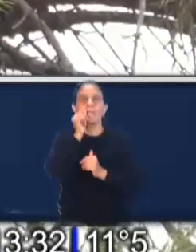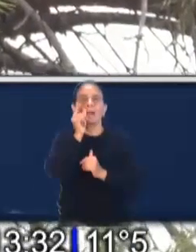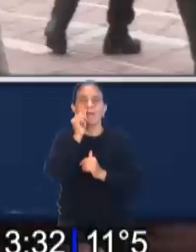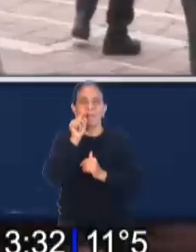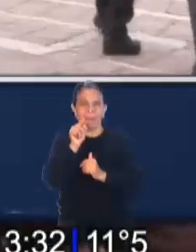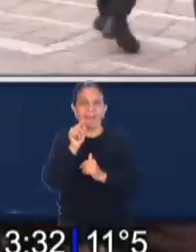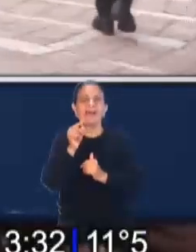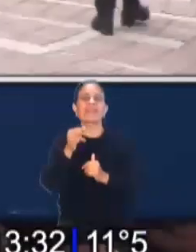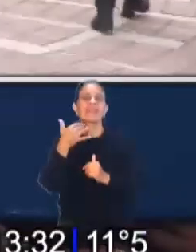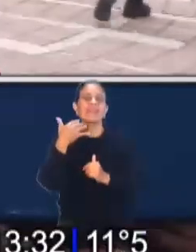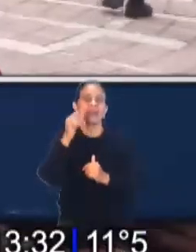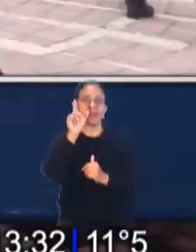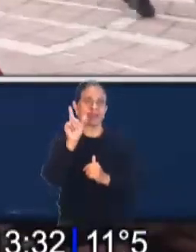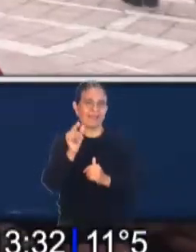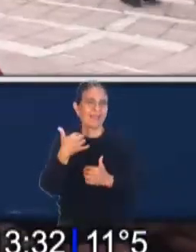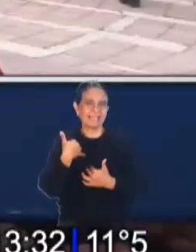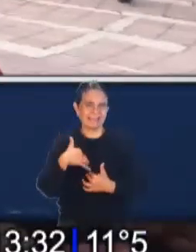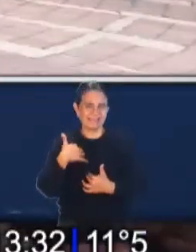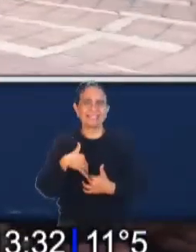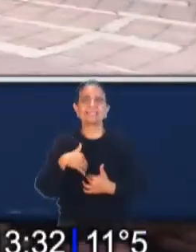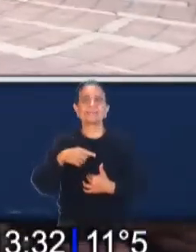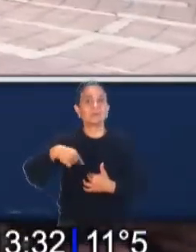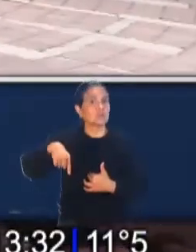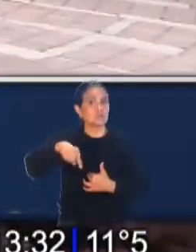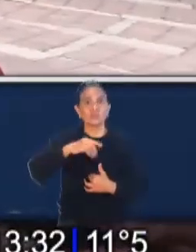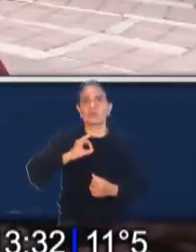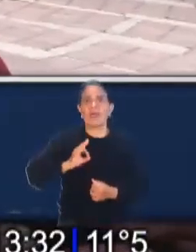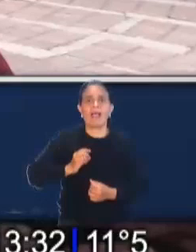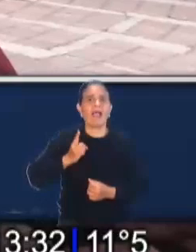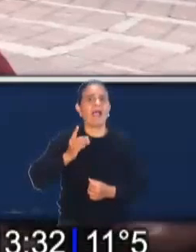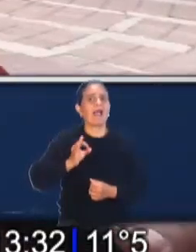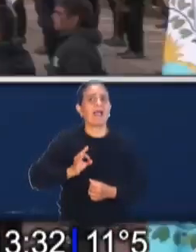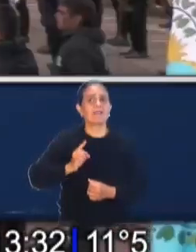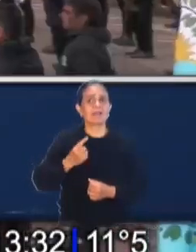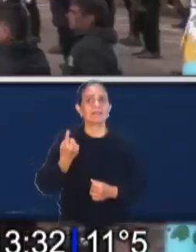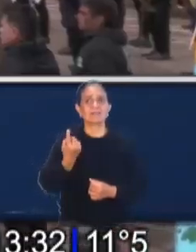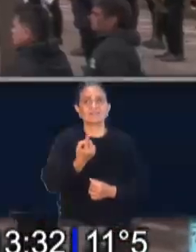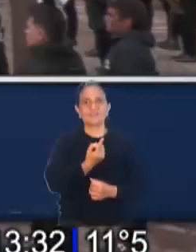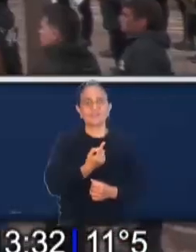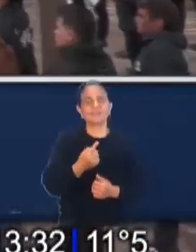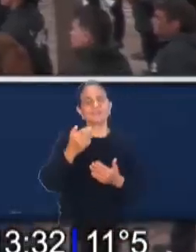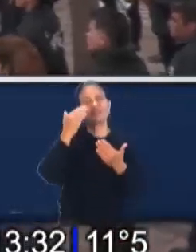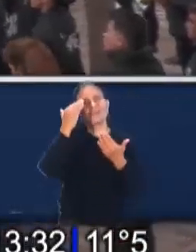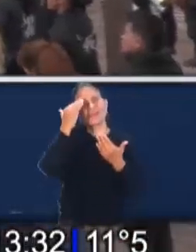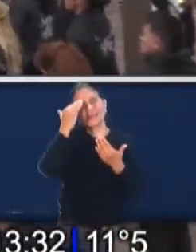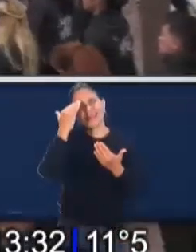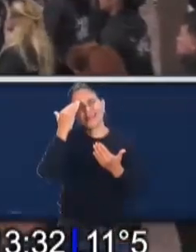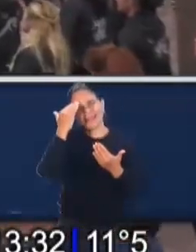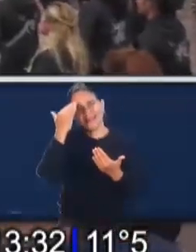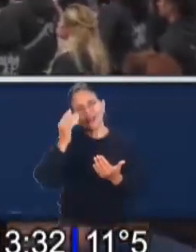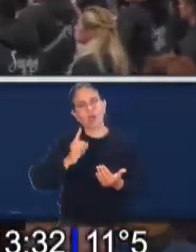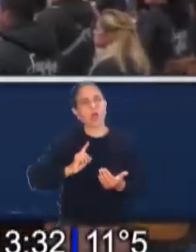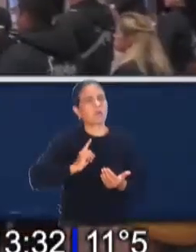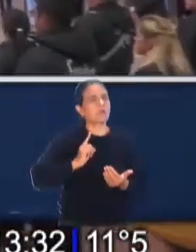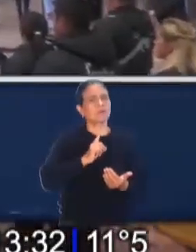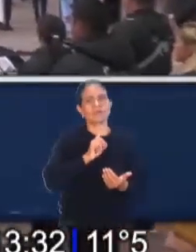como cada año, como corresponde, tributando nuestro sencillo, nuestro austero y humilde homenaje al padre de la patria.